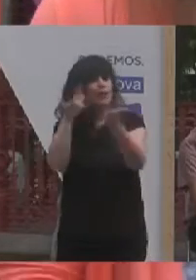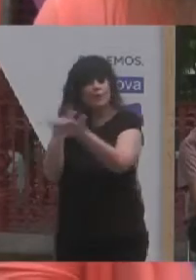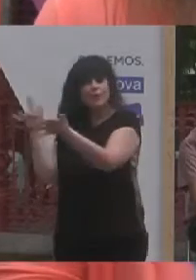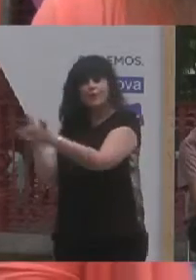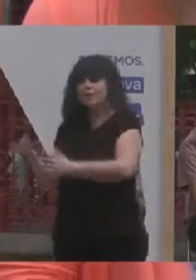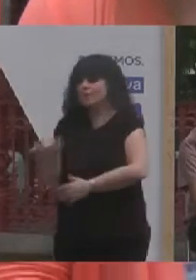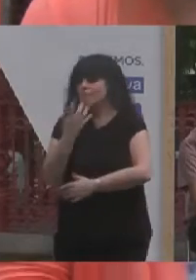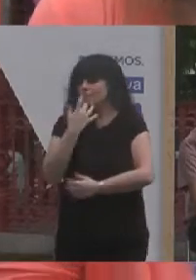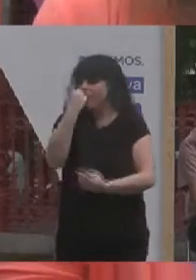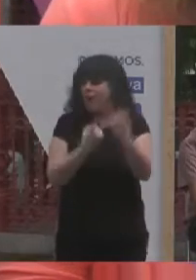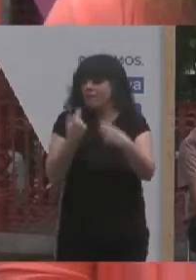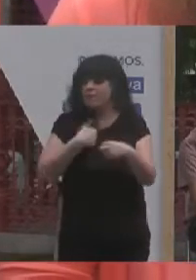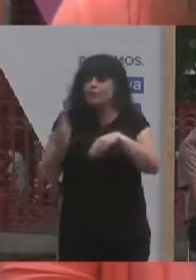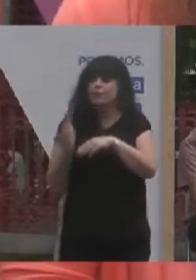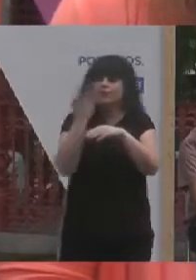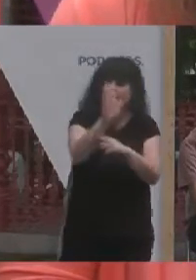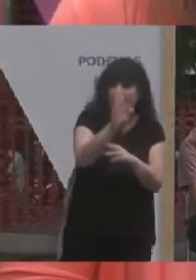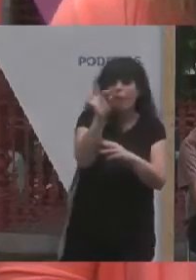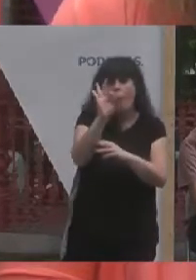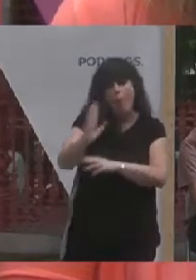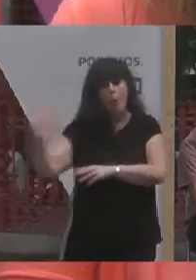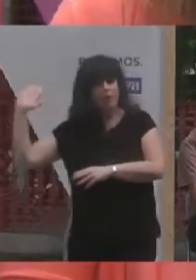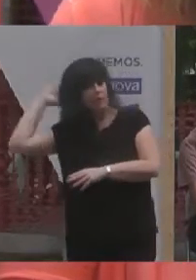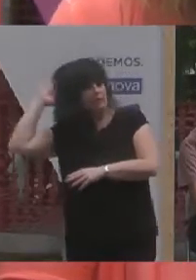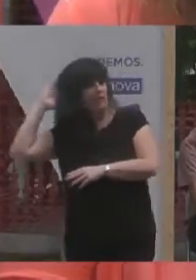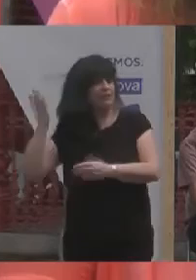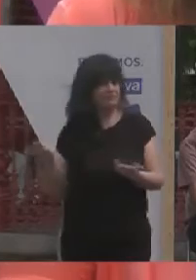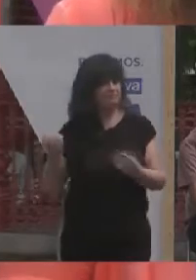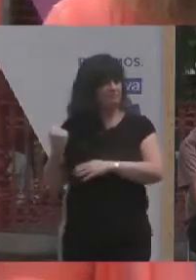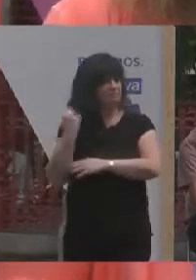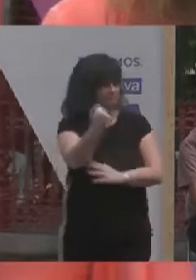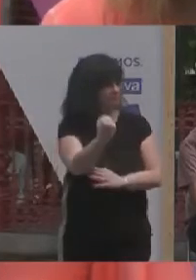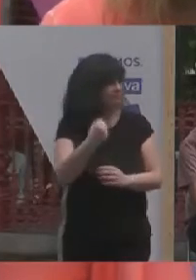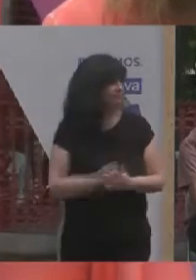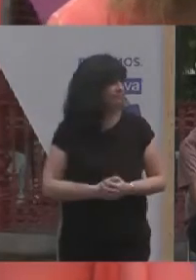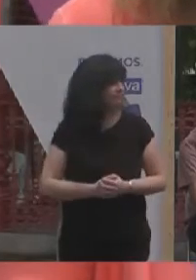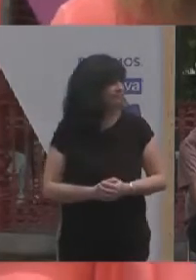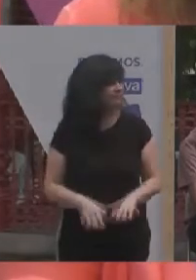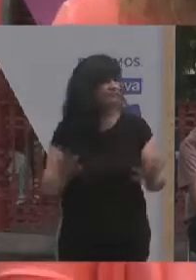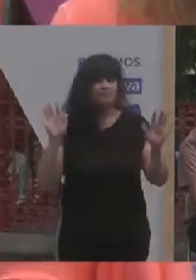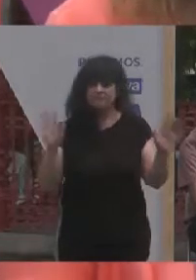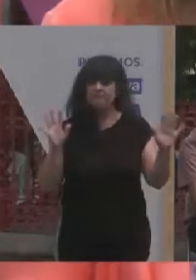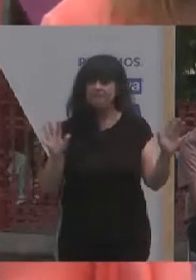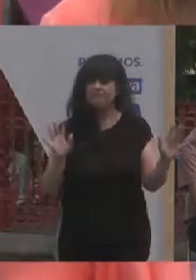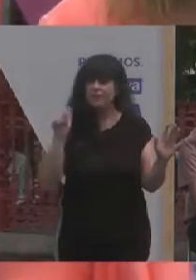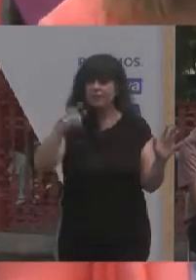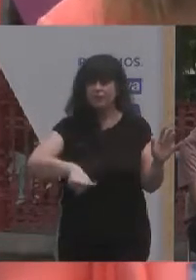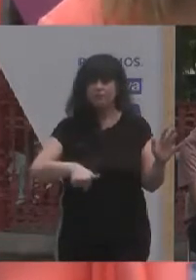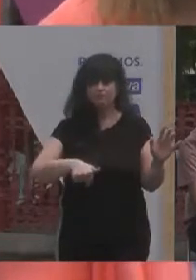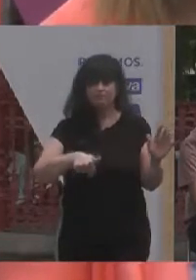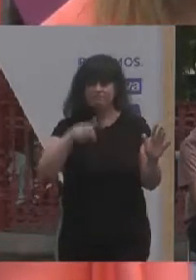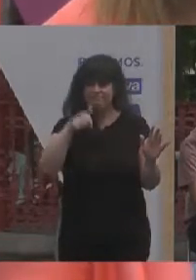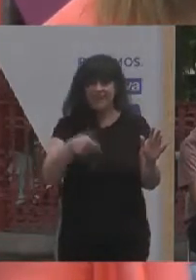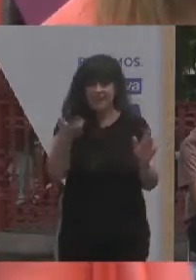ou como telón de a candidatura. E esta é a máis, eu creo que a máis